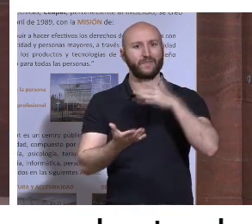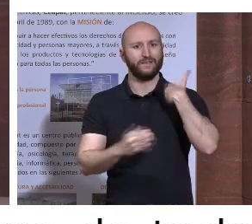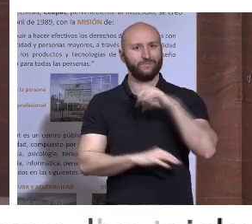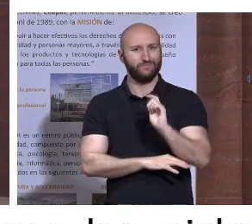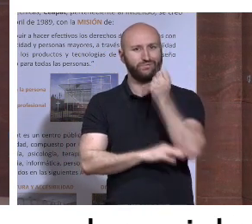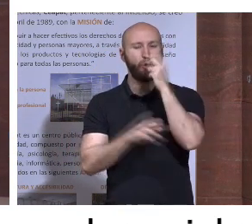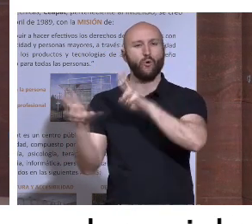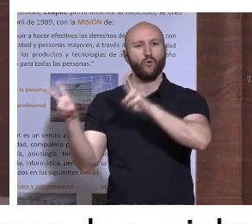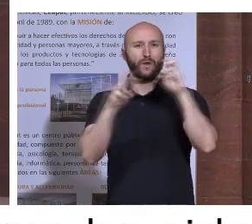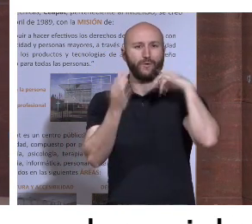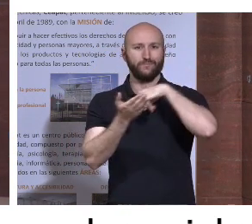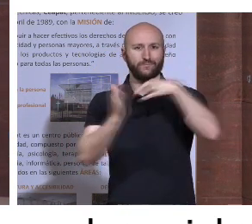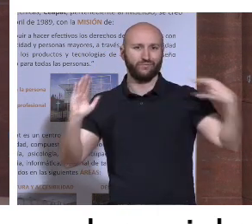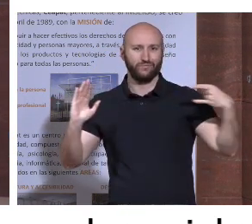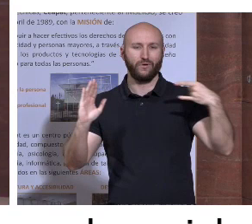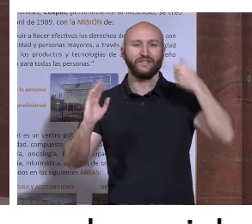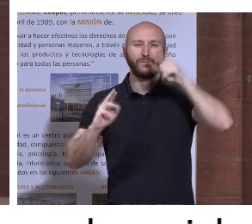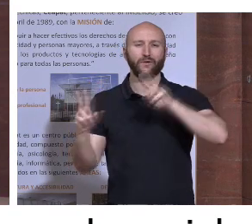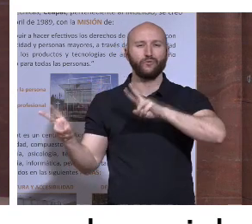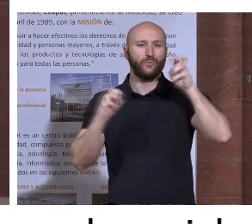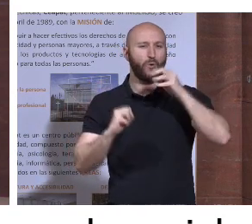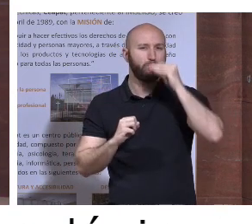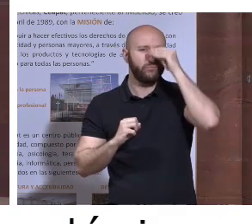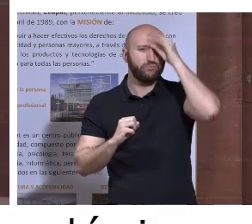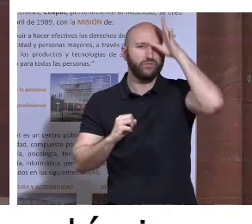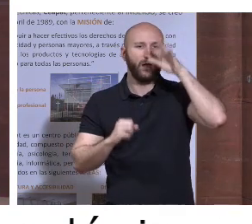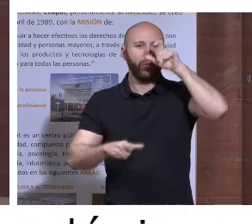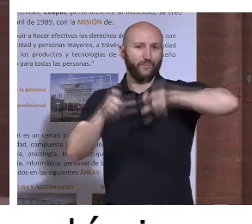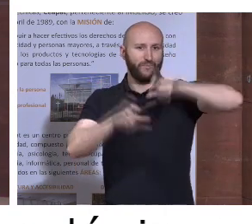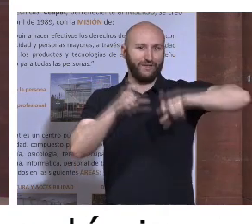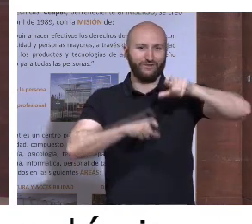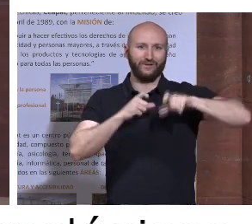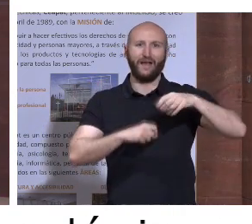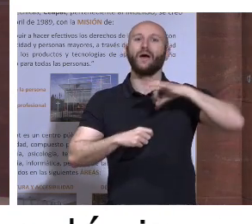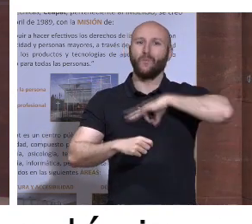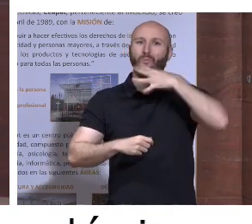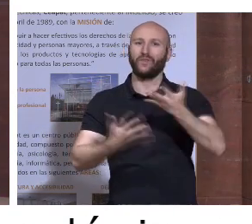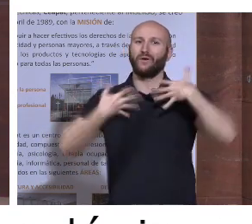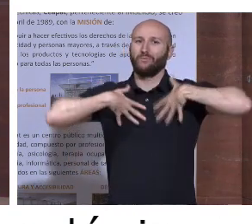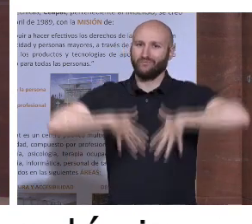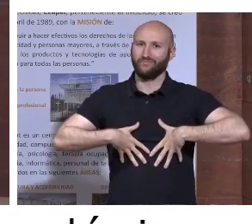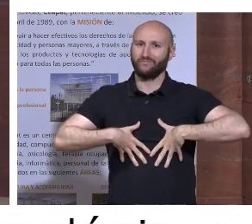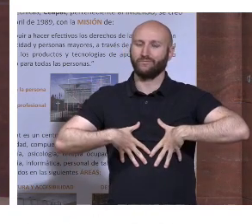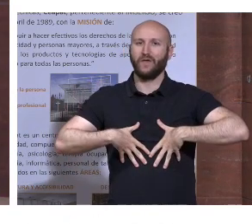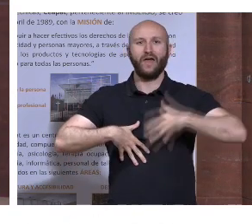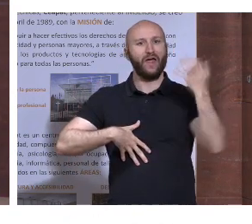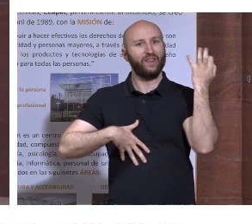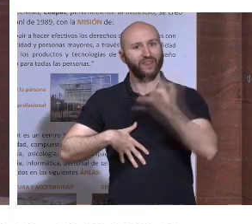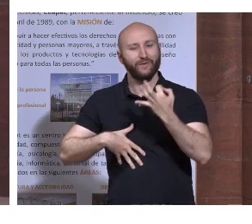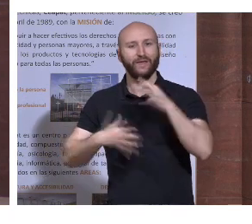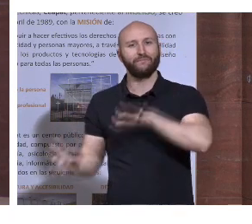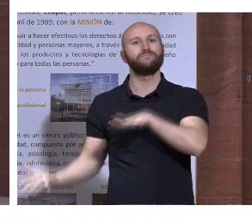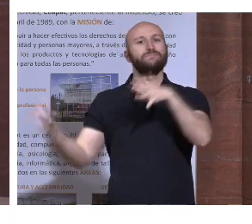avances tecnológicos, de nuevo conocimiento al que los seres humanos somos capaces de llegar, sea revertido y